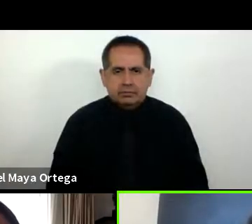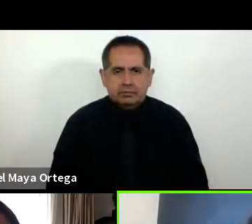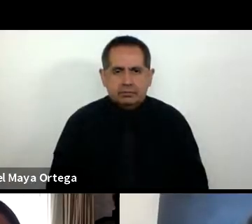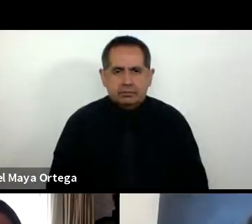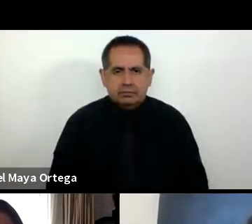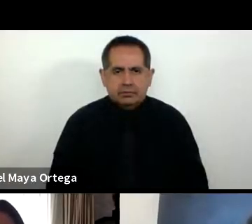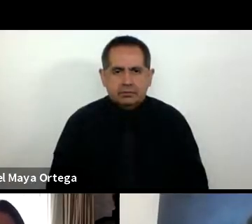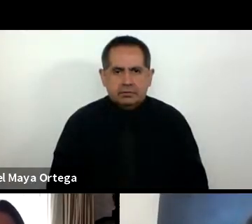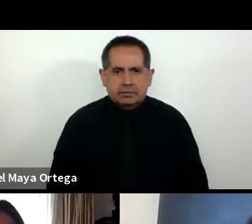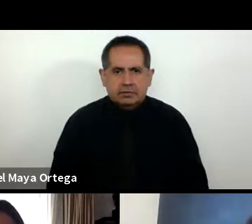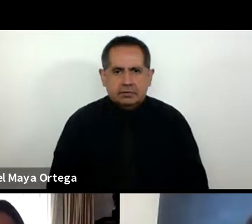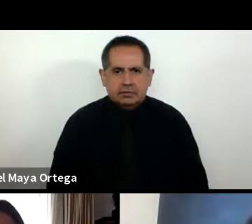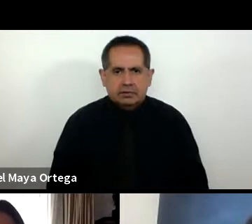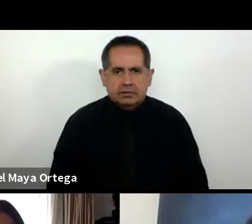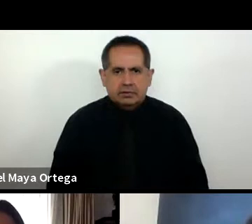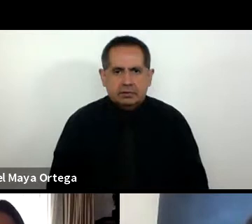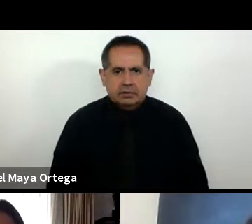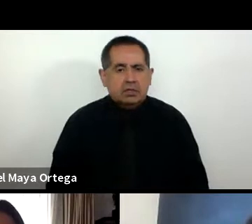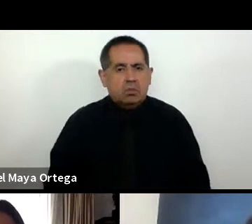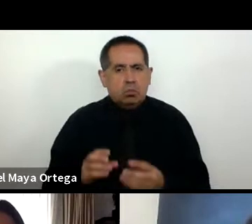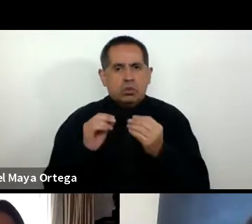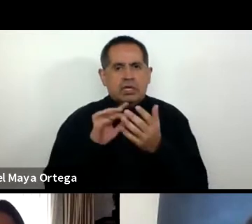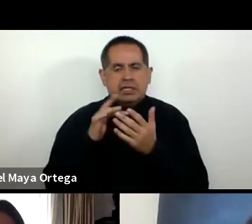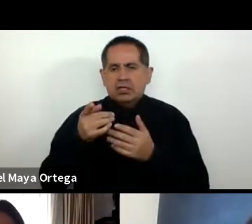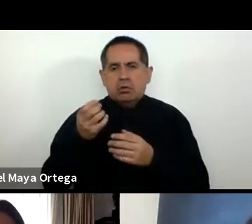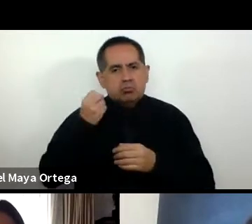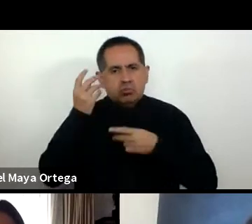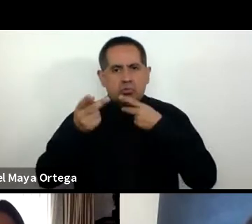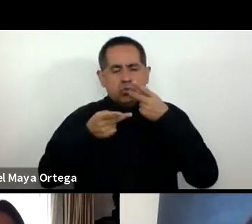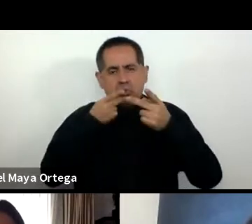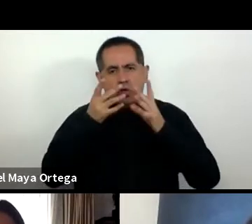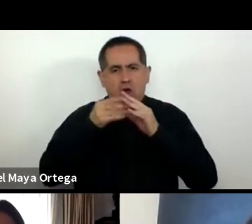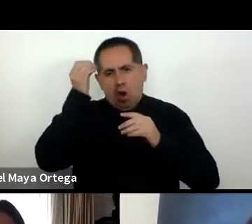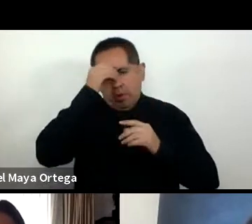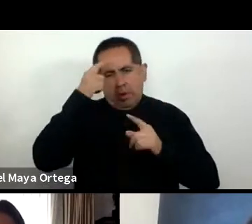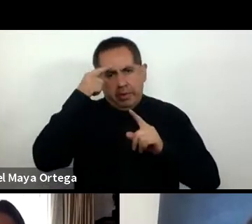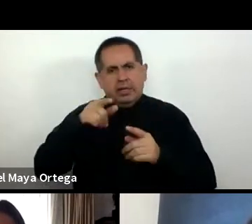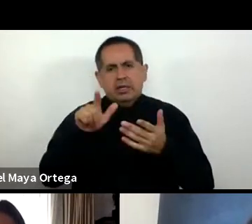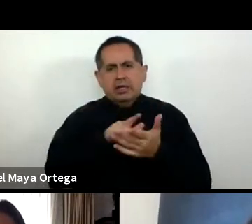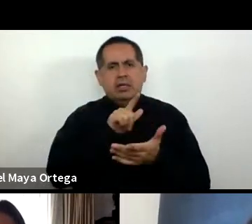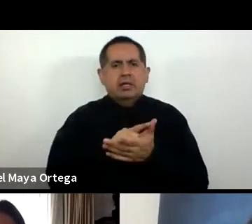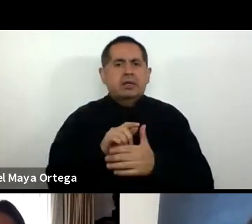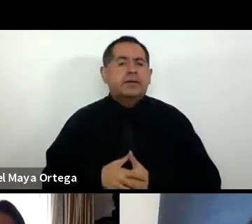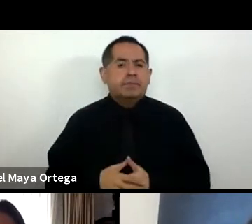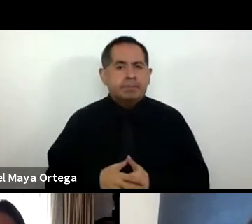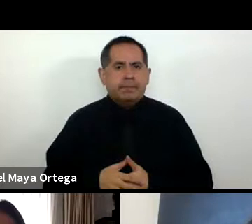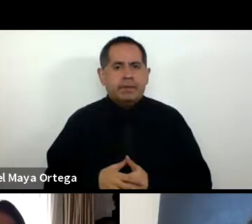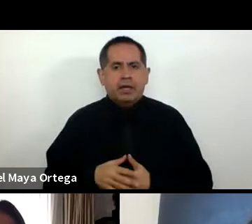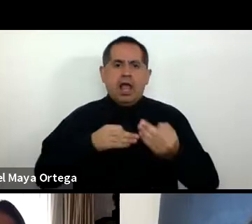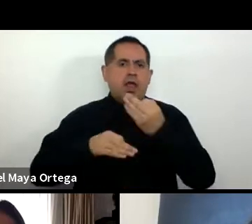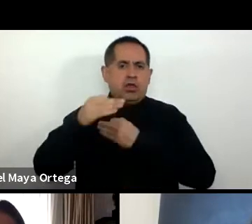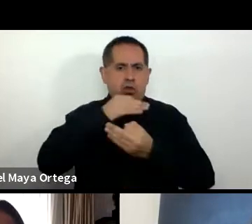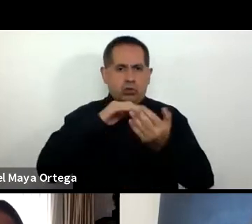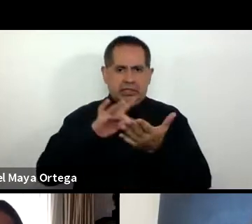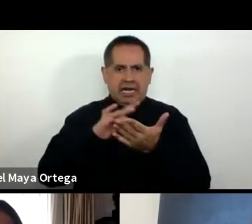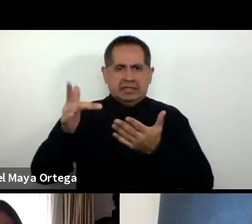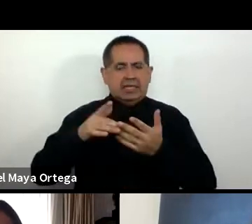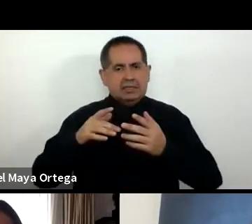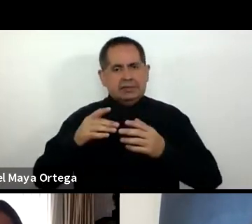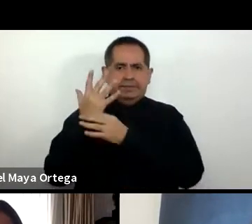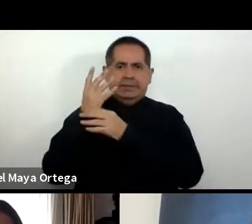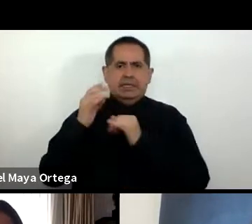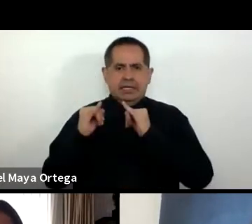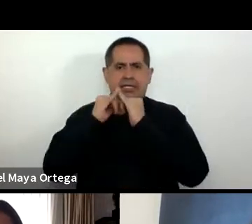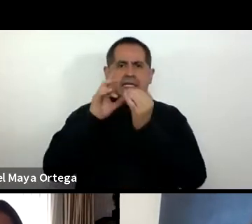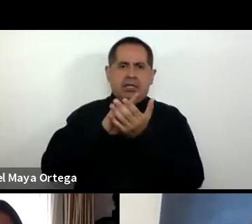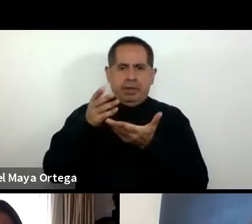Muchísimas gracias, maestra Diana, por esta aportación y opinión a esta ley. Les agradecemos a nombre del instituto,